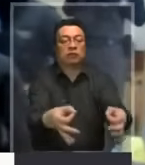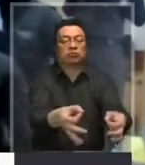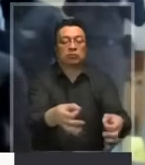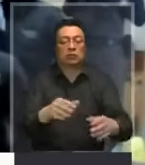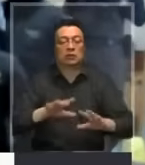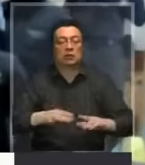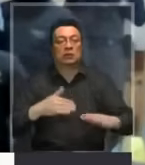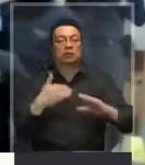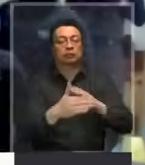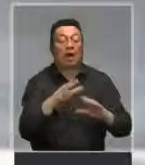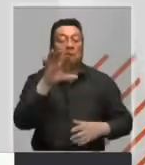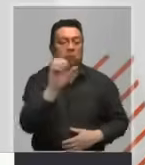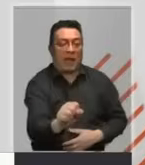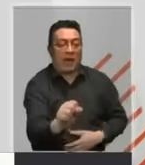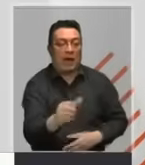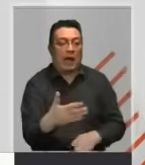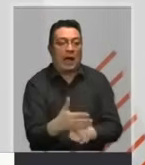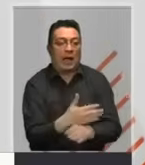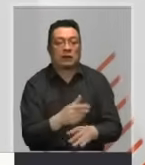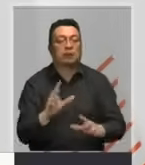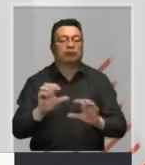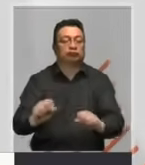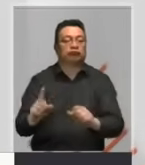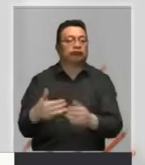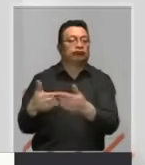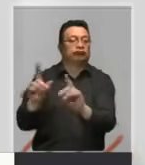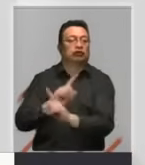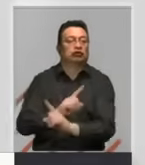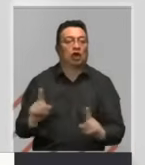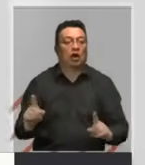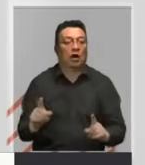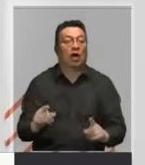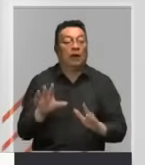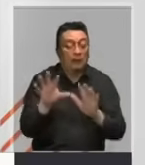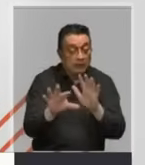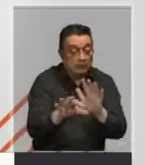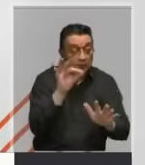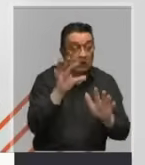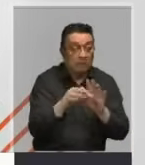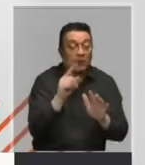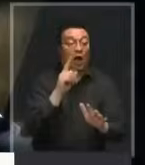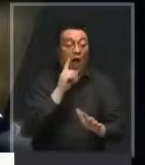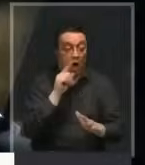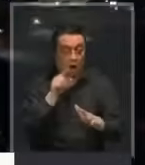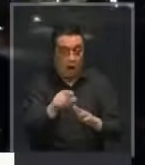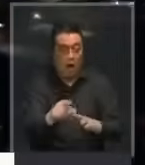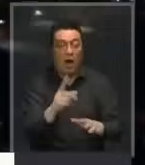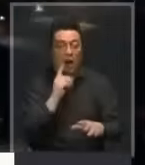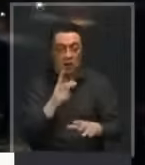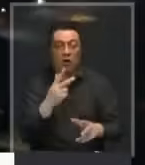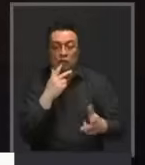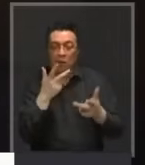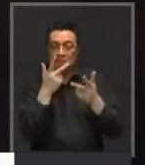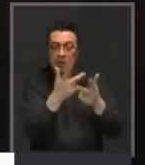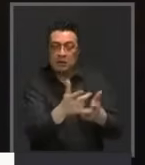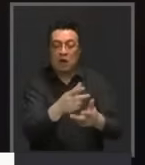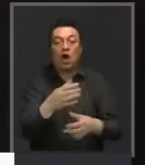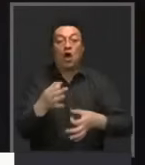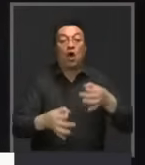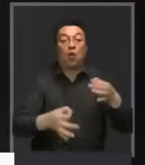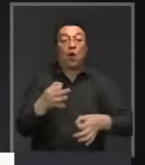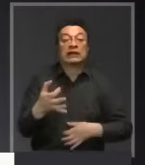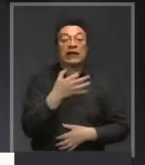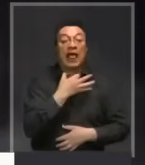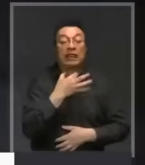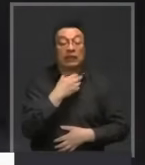sistema y que fue detectada a tiempo. Se habrían encontrado además planes para atentar contra jueces de garantía que han